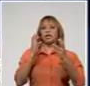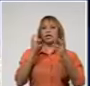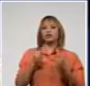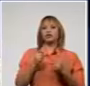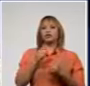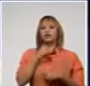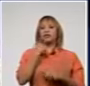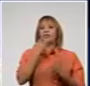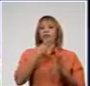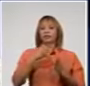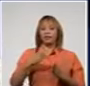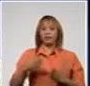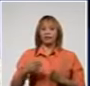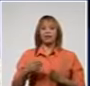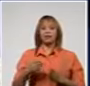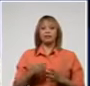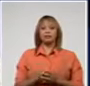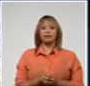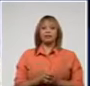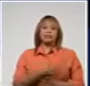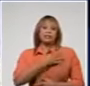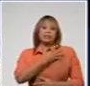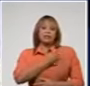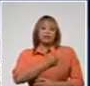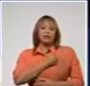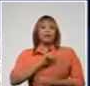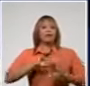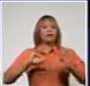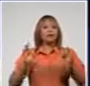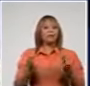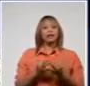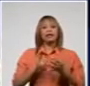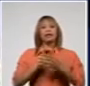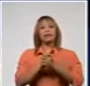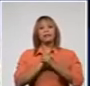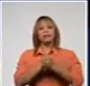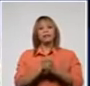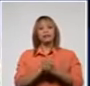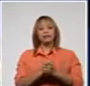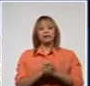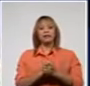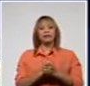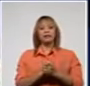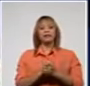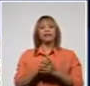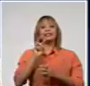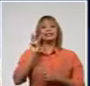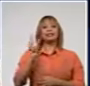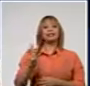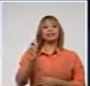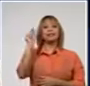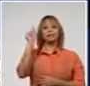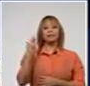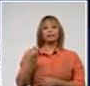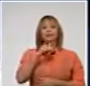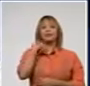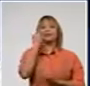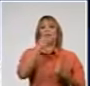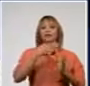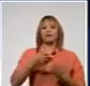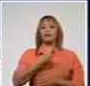las condolencias a su familia, a sus amistades, de 3 personas que fallecieron en el día de